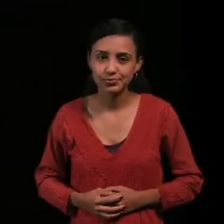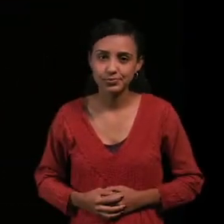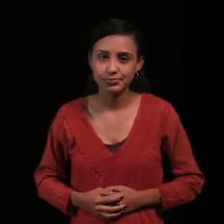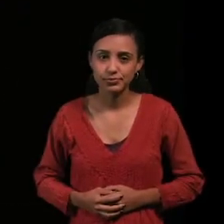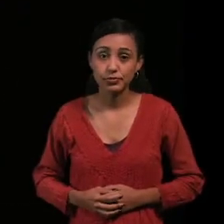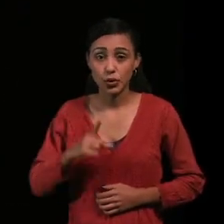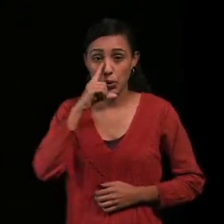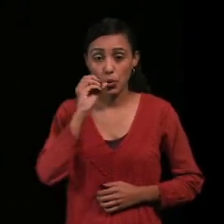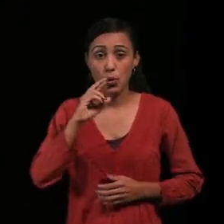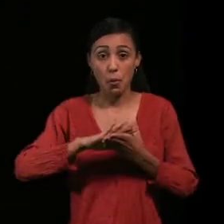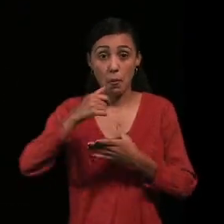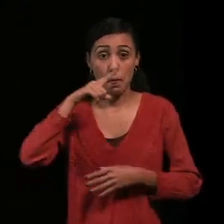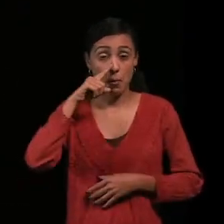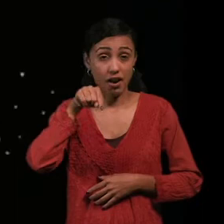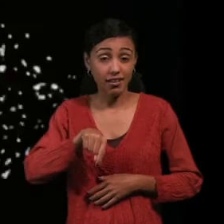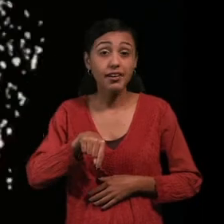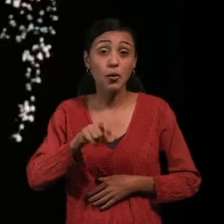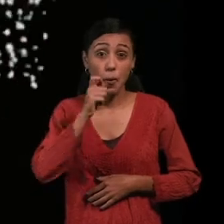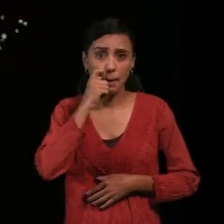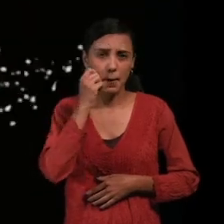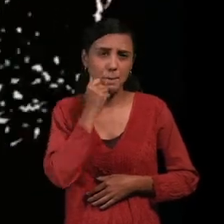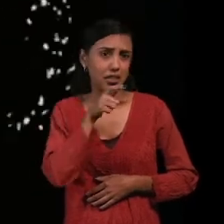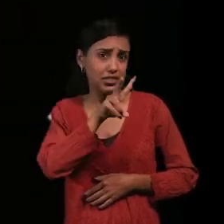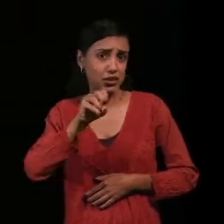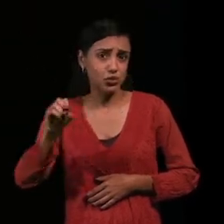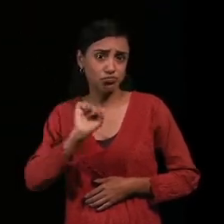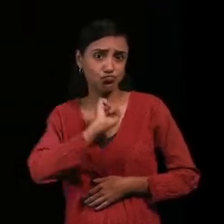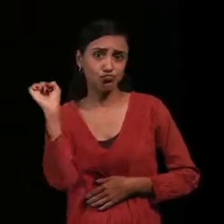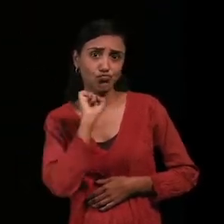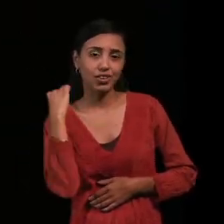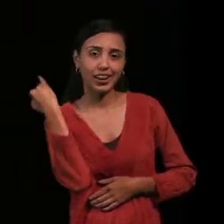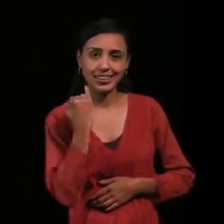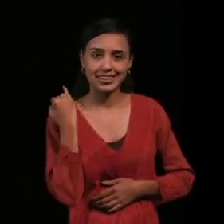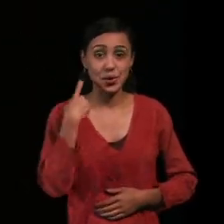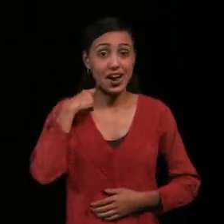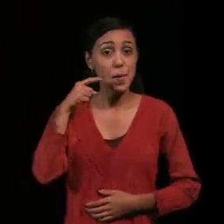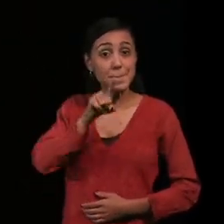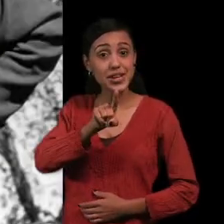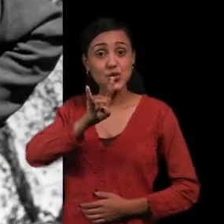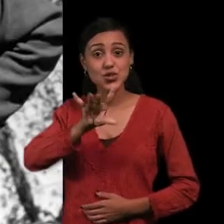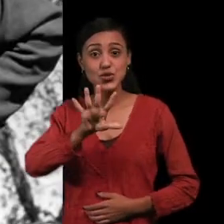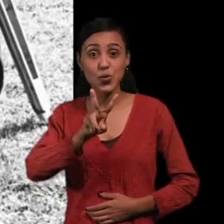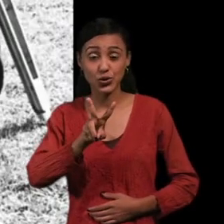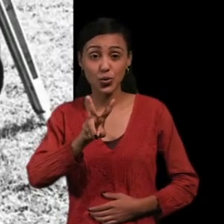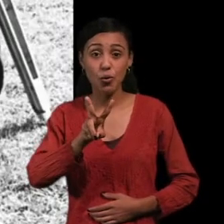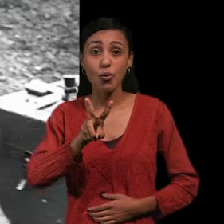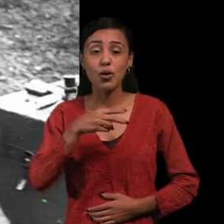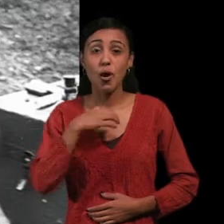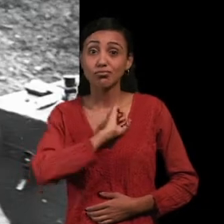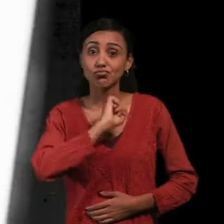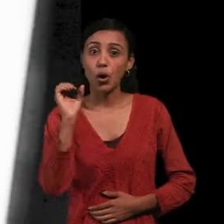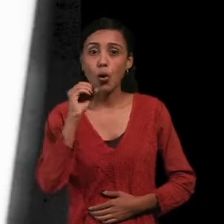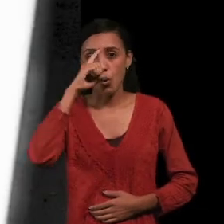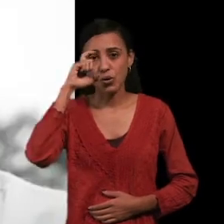Norman McLaren recibió más de 200 premios internacionales. En 1952 recibió el Oscar con